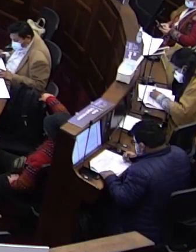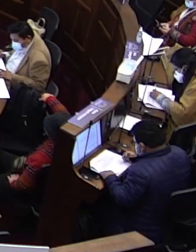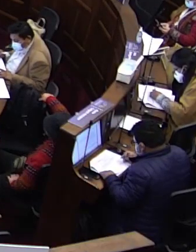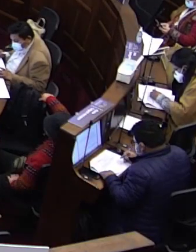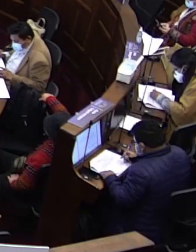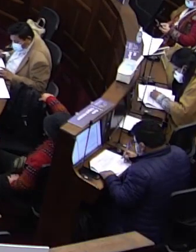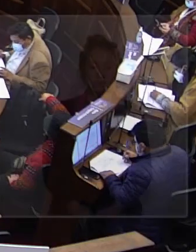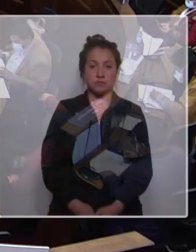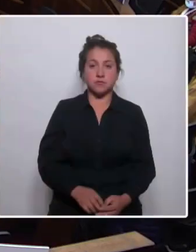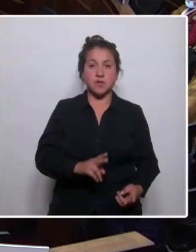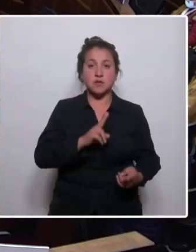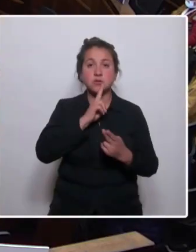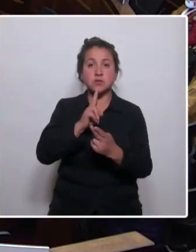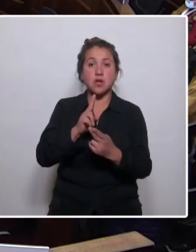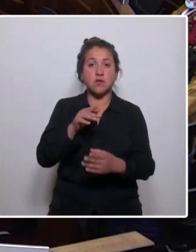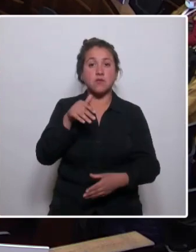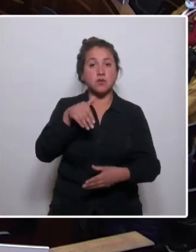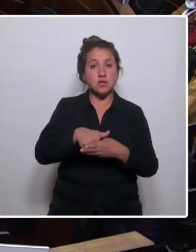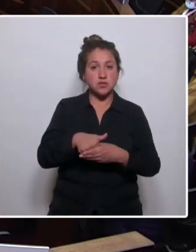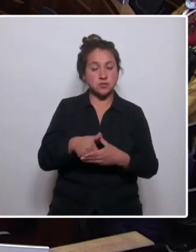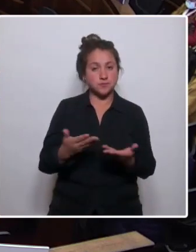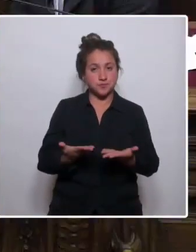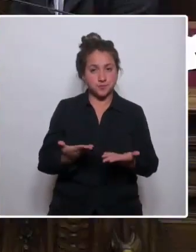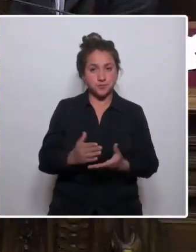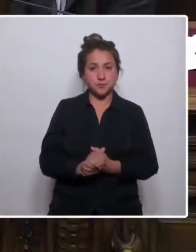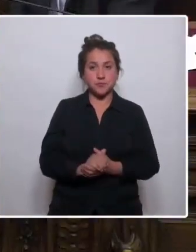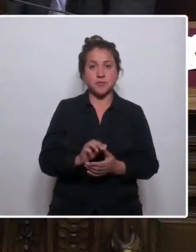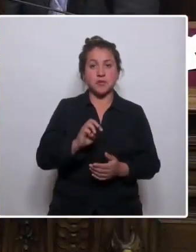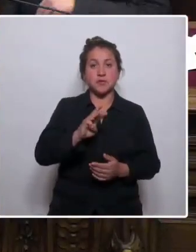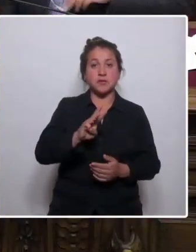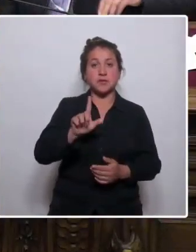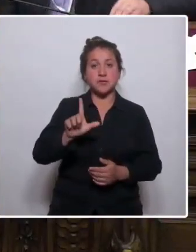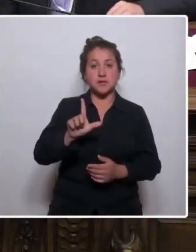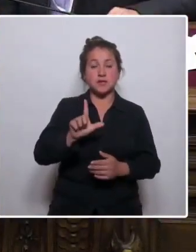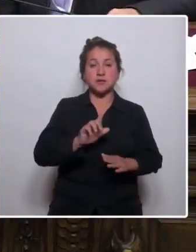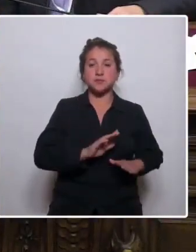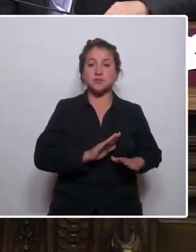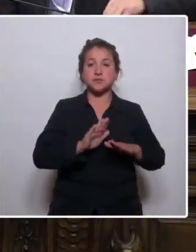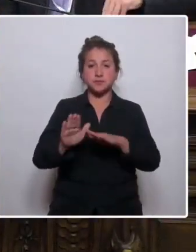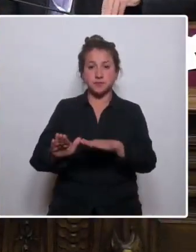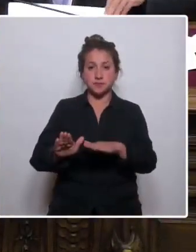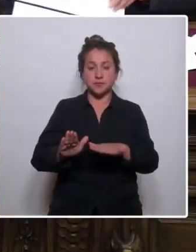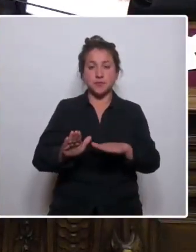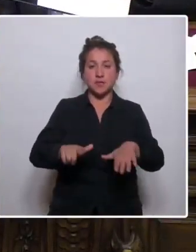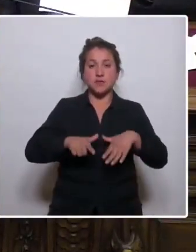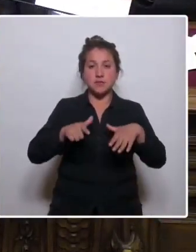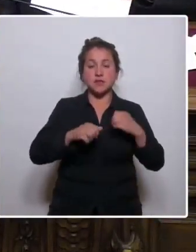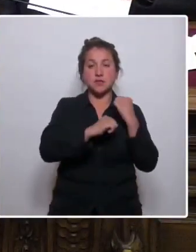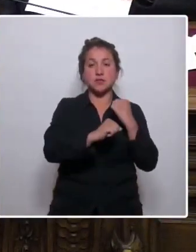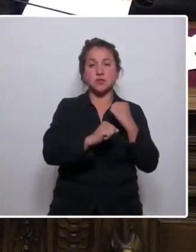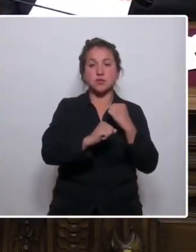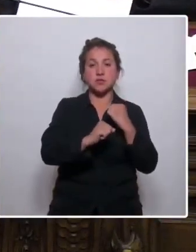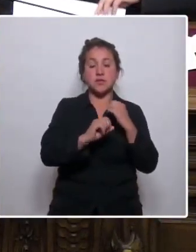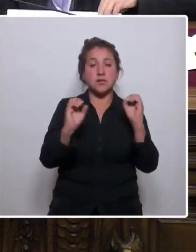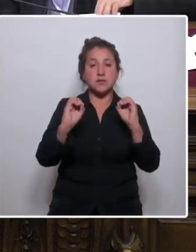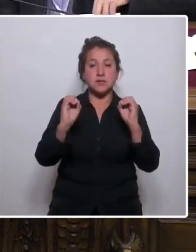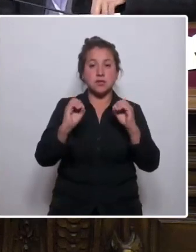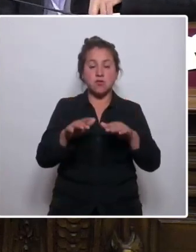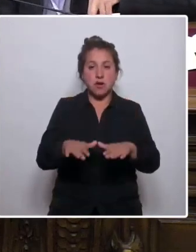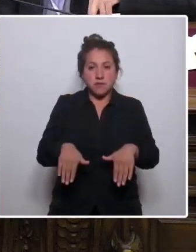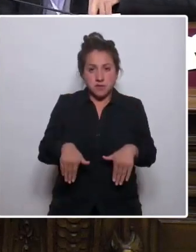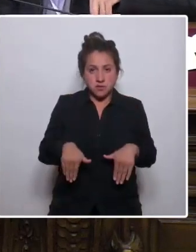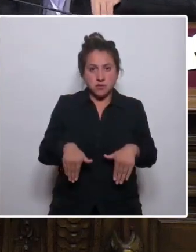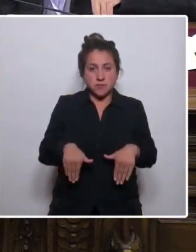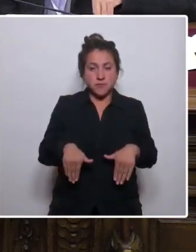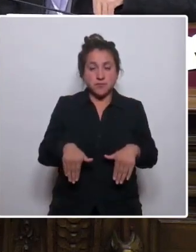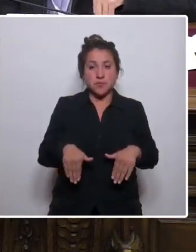El resultado de la votación es 37 votos a favor, 17 en contra, ninguna abstención. Por lo tanto,